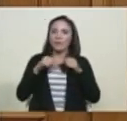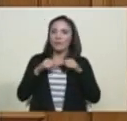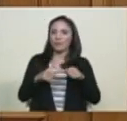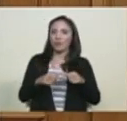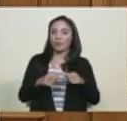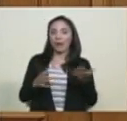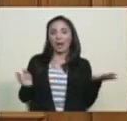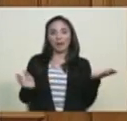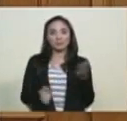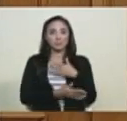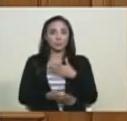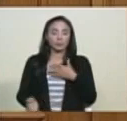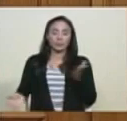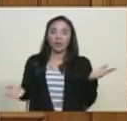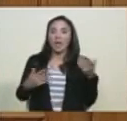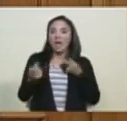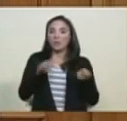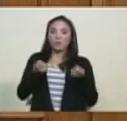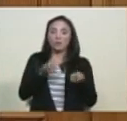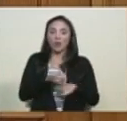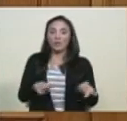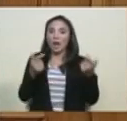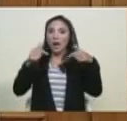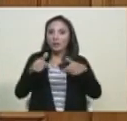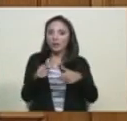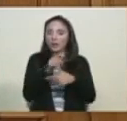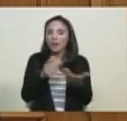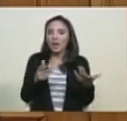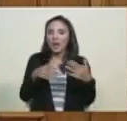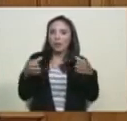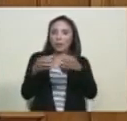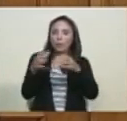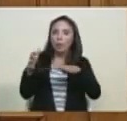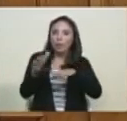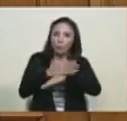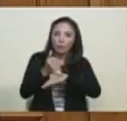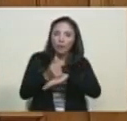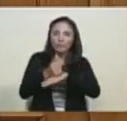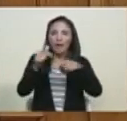Está en Miami. Muy bien. Sangre fría, dicen.